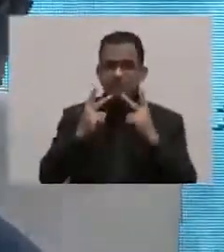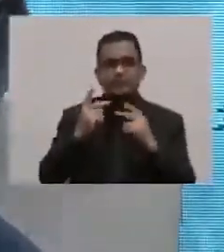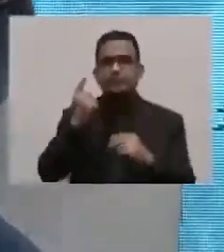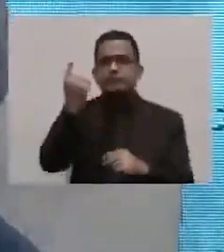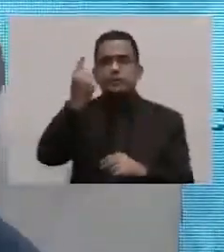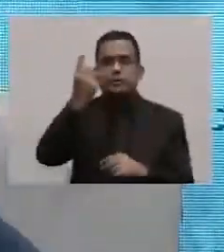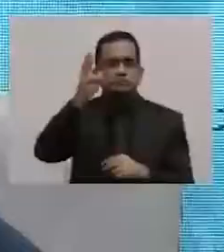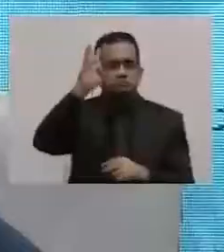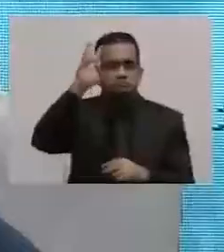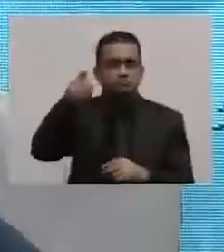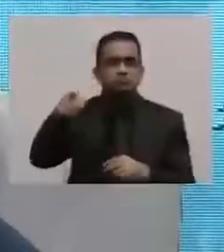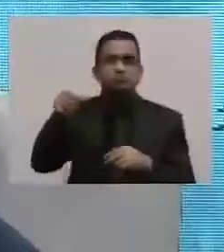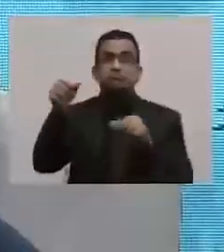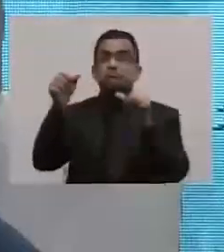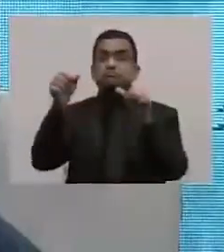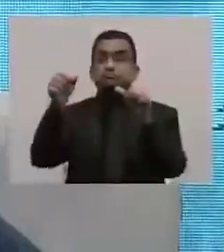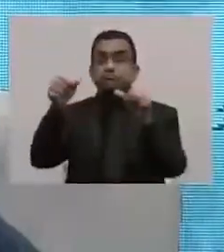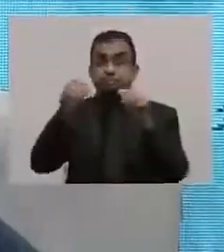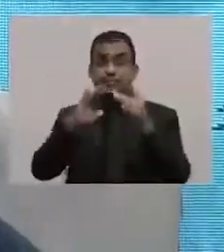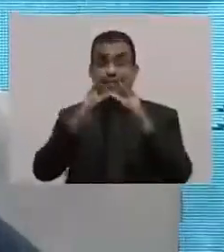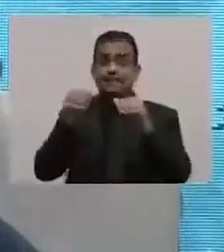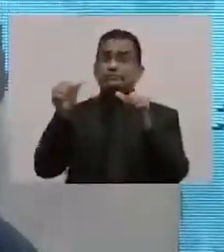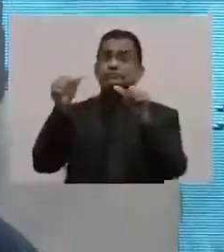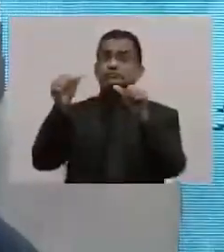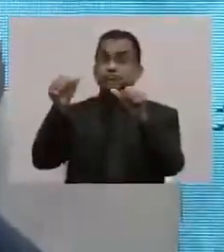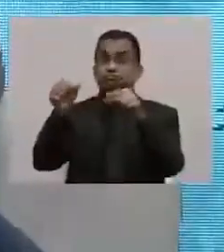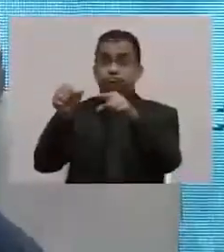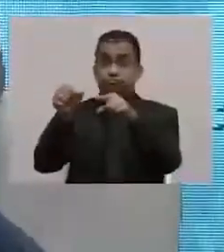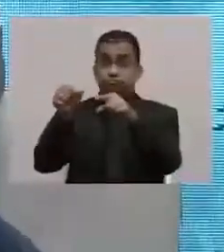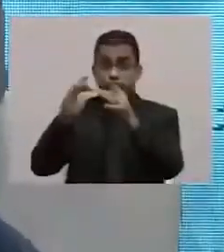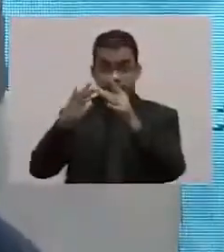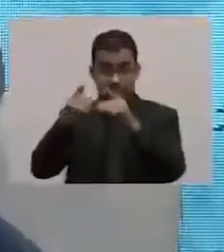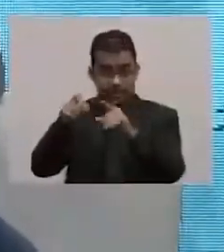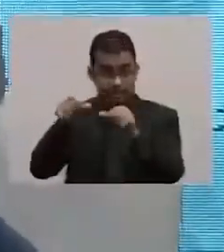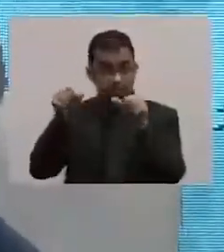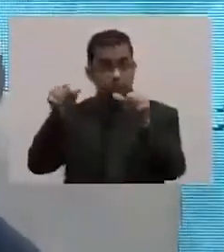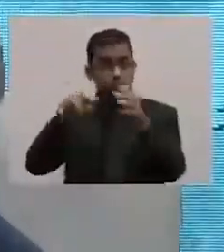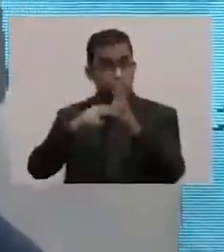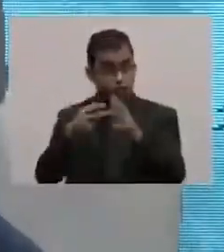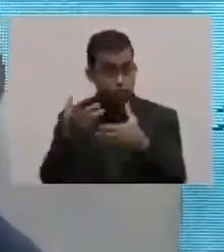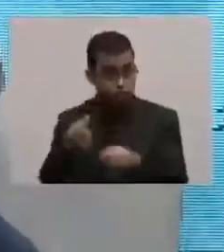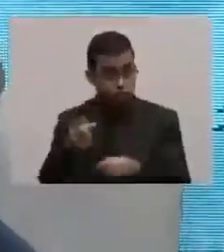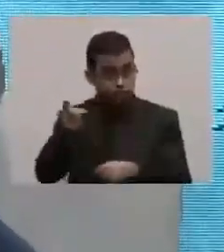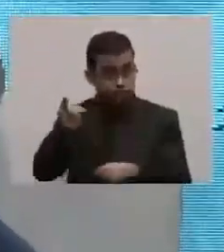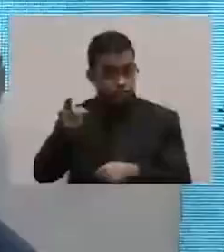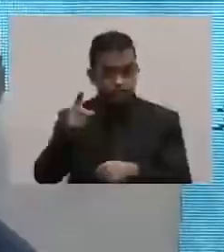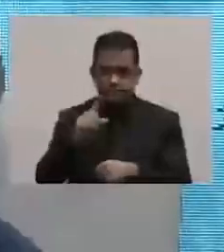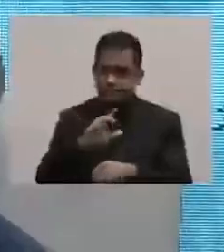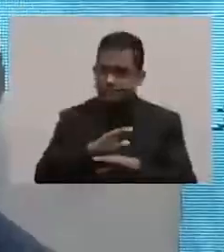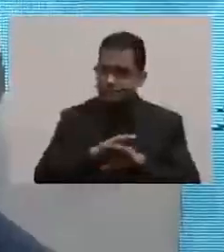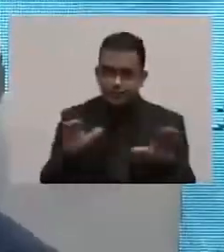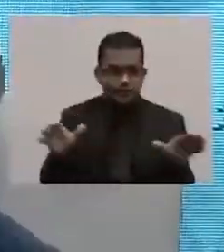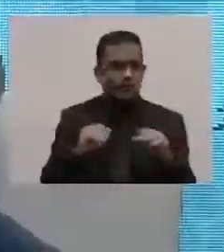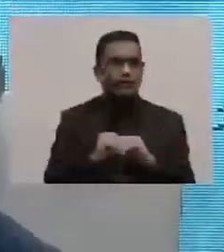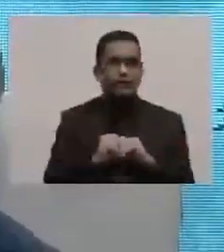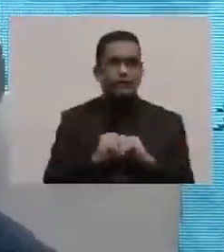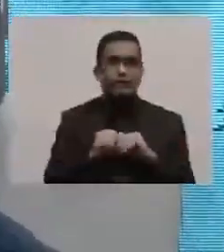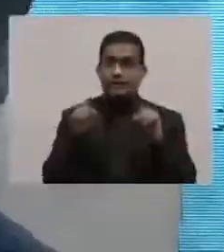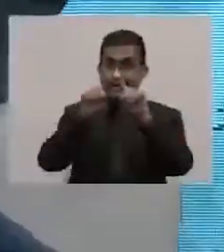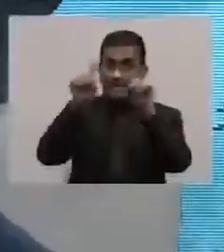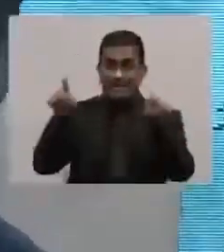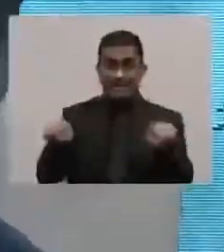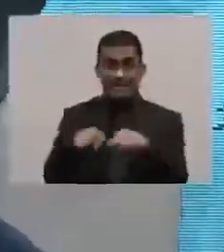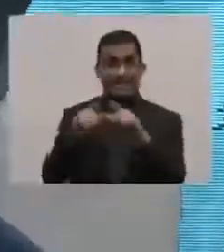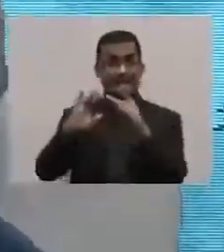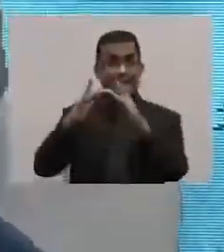alguien pone algo que salió en las redes. Las redes no es fuente. Eso le digo yo mucho a los periodistas con los que yo trabajo. Las redes no es fuente. Las redes es